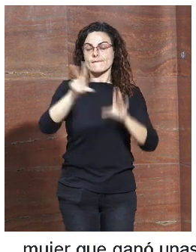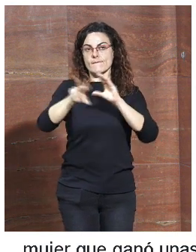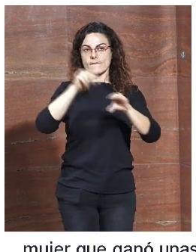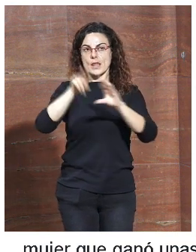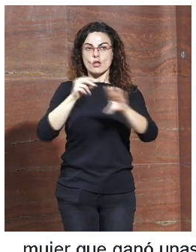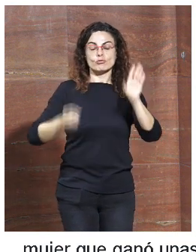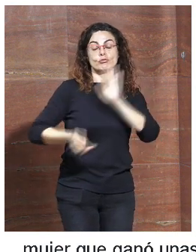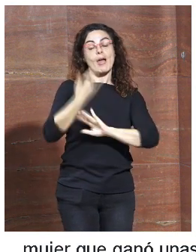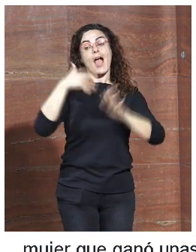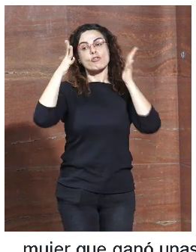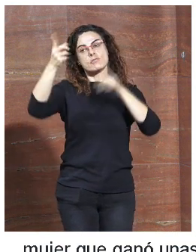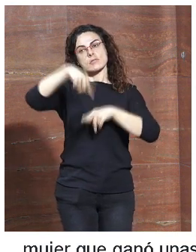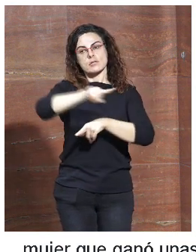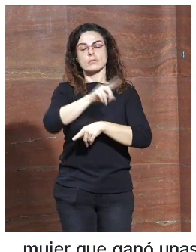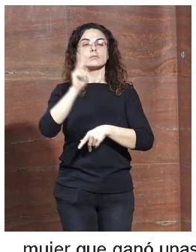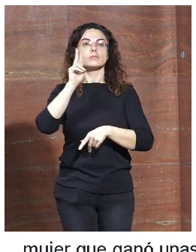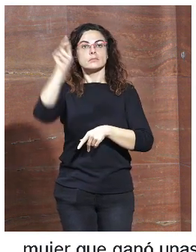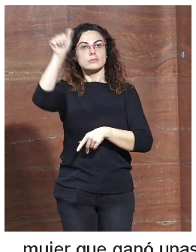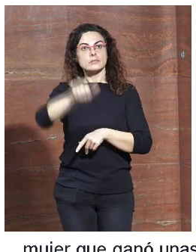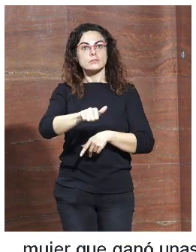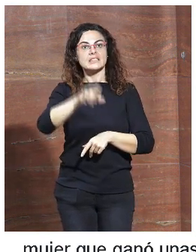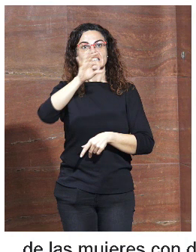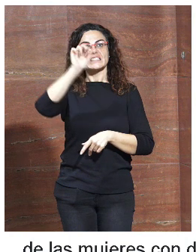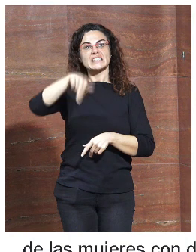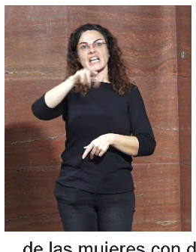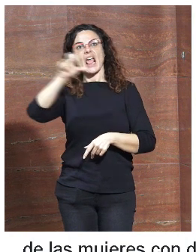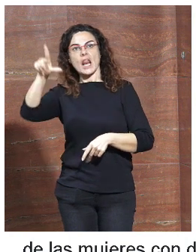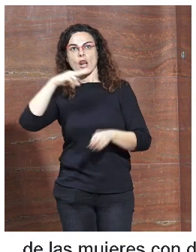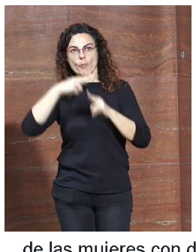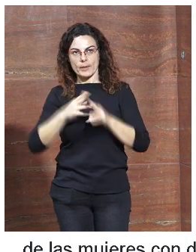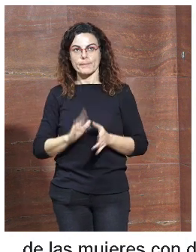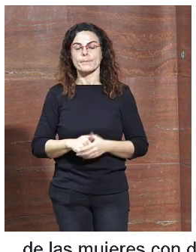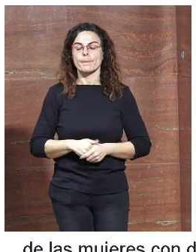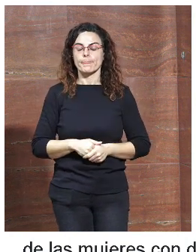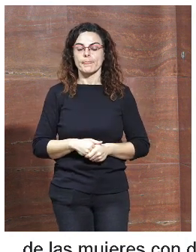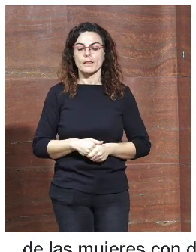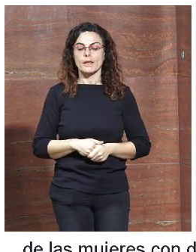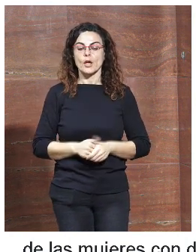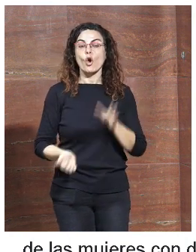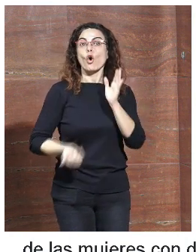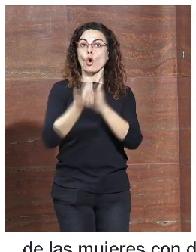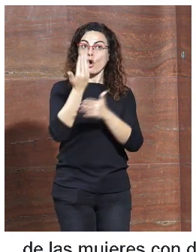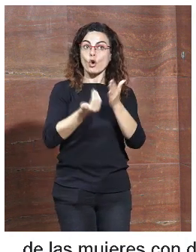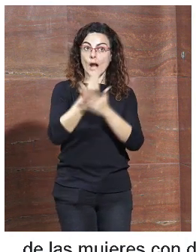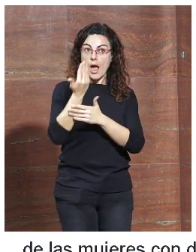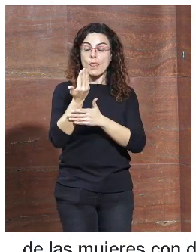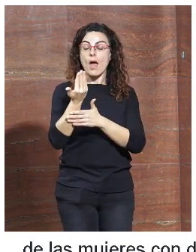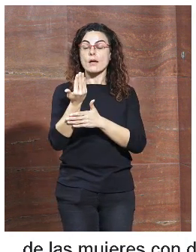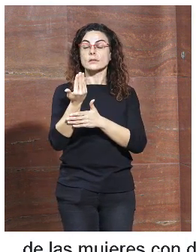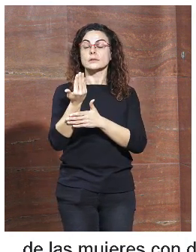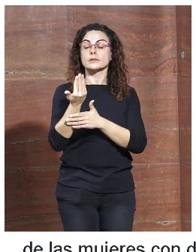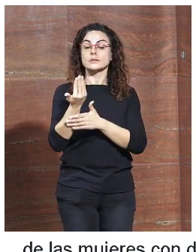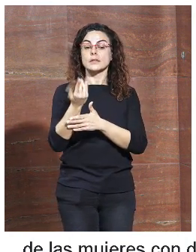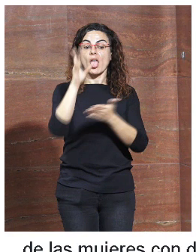vídeo que os aconsejo que veáis, que se llama Sin él, unas jornadas en las que participaron